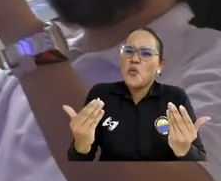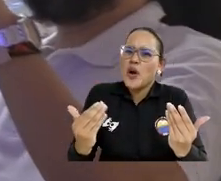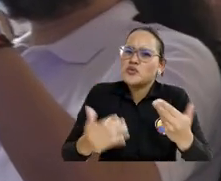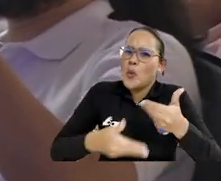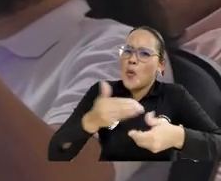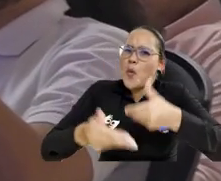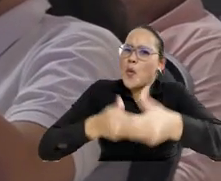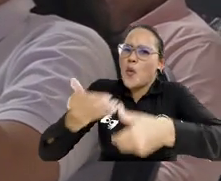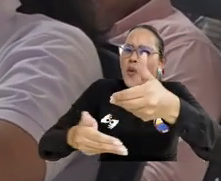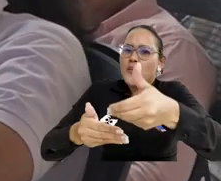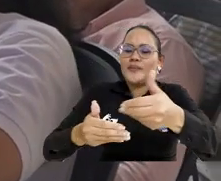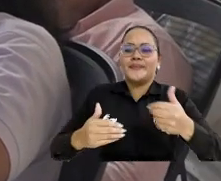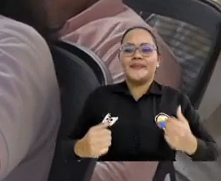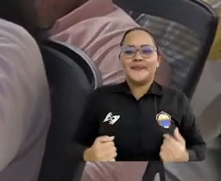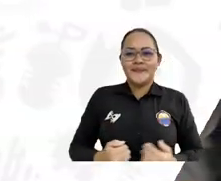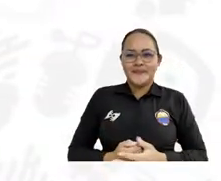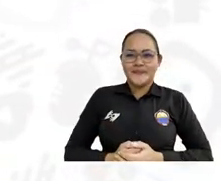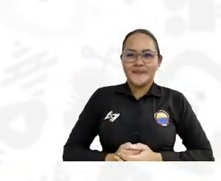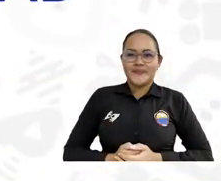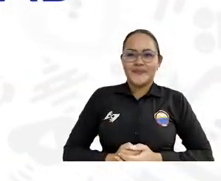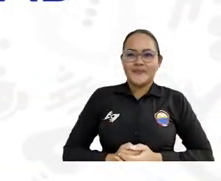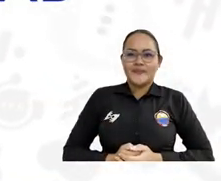la evolución del proceso.